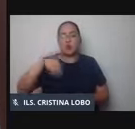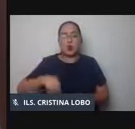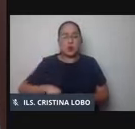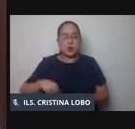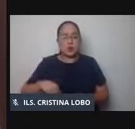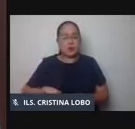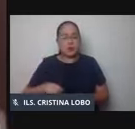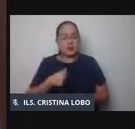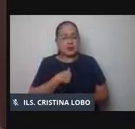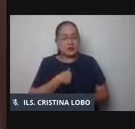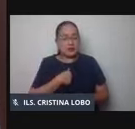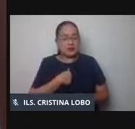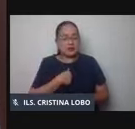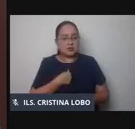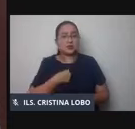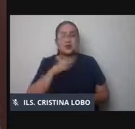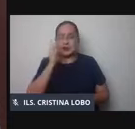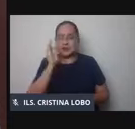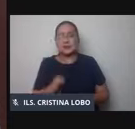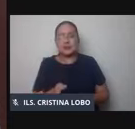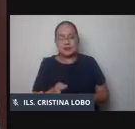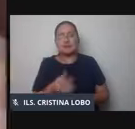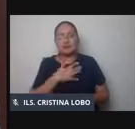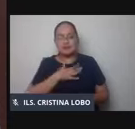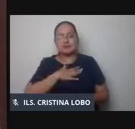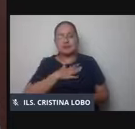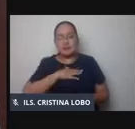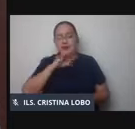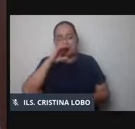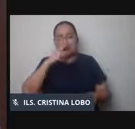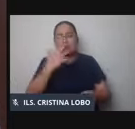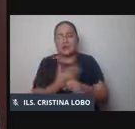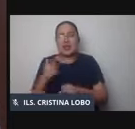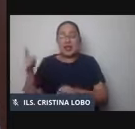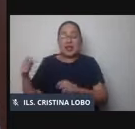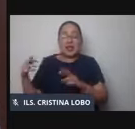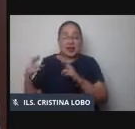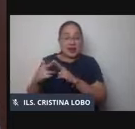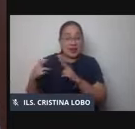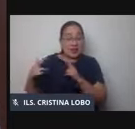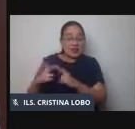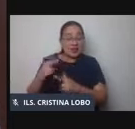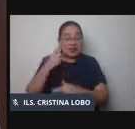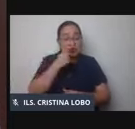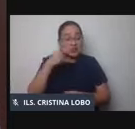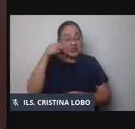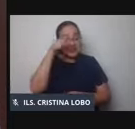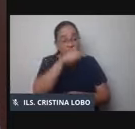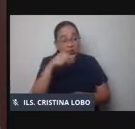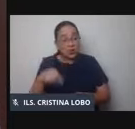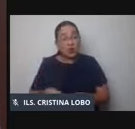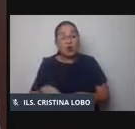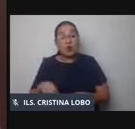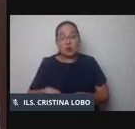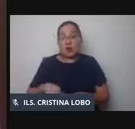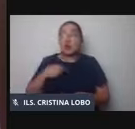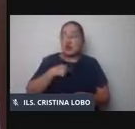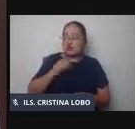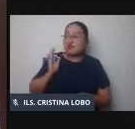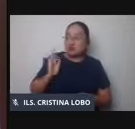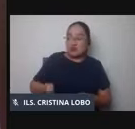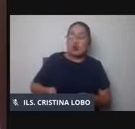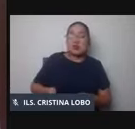entonces estamos reafirmando la institución, digamos, que gestiona la culpa, pues es